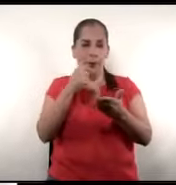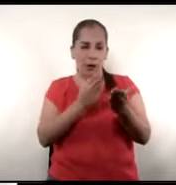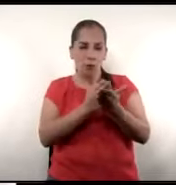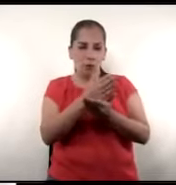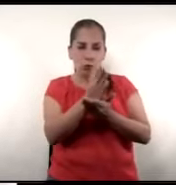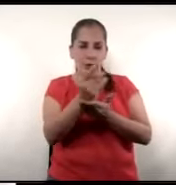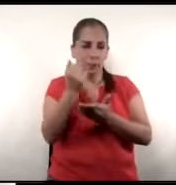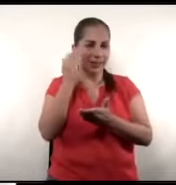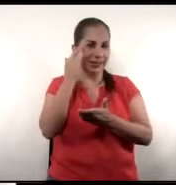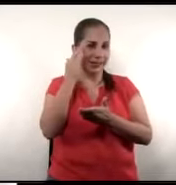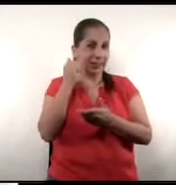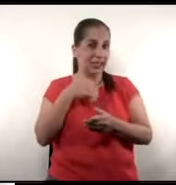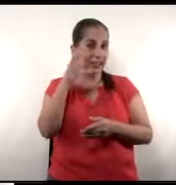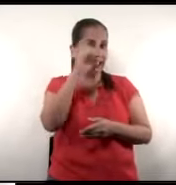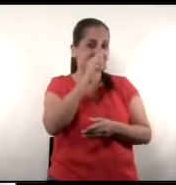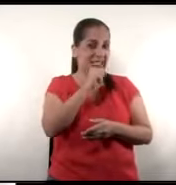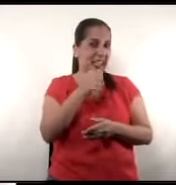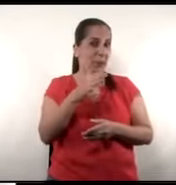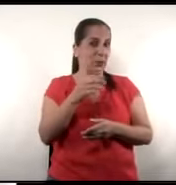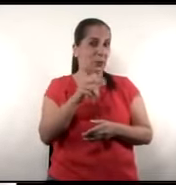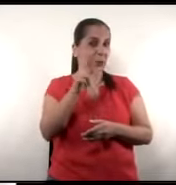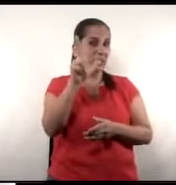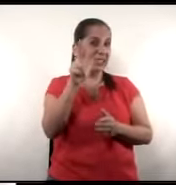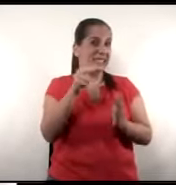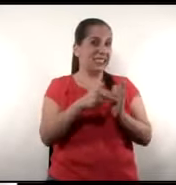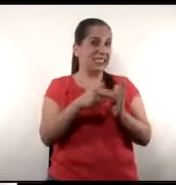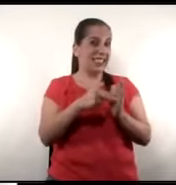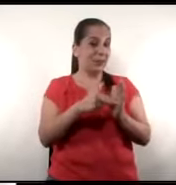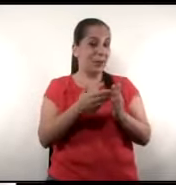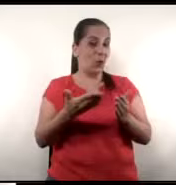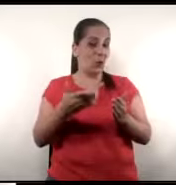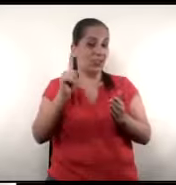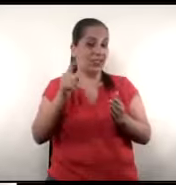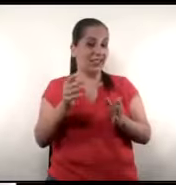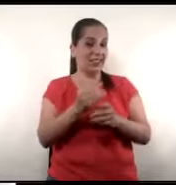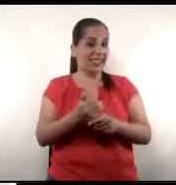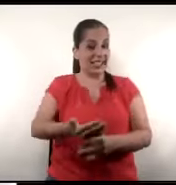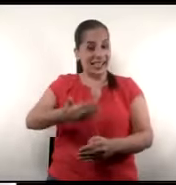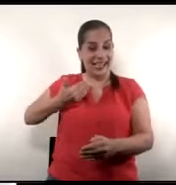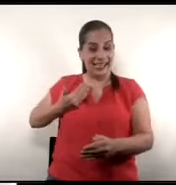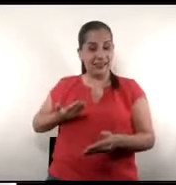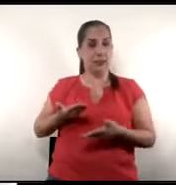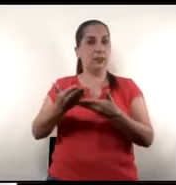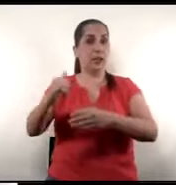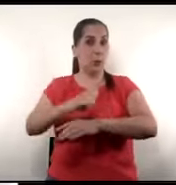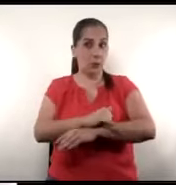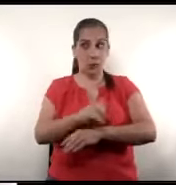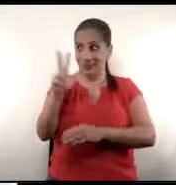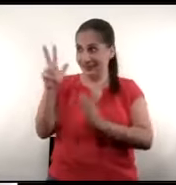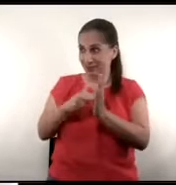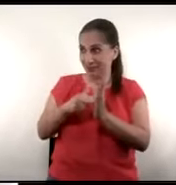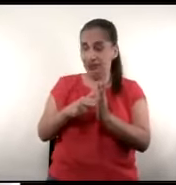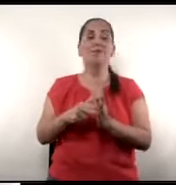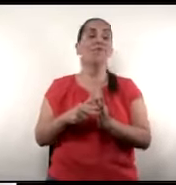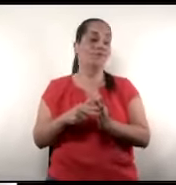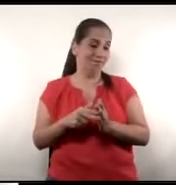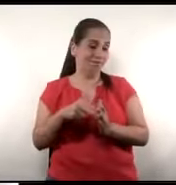que había 3.000 funciones o 3.000 labores que había que cumplir antes de poder entregar el aeropuerto. ¿3.000? 3.000.